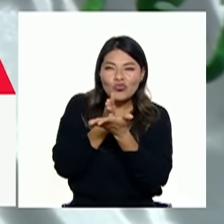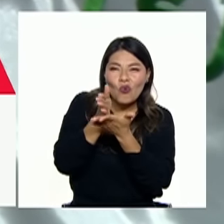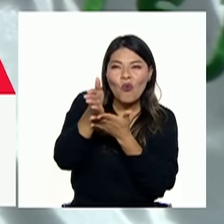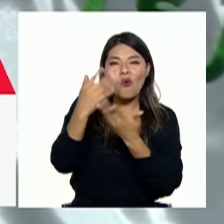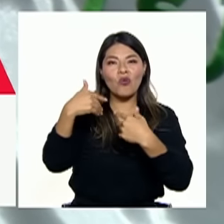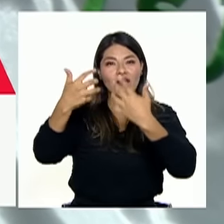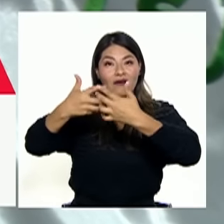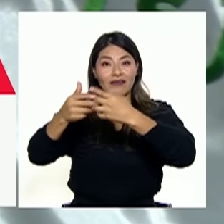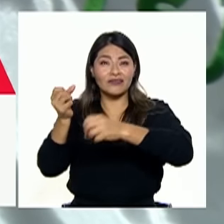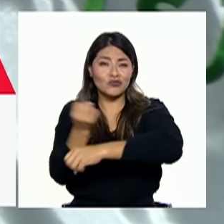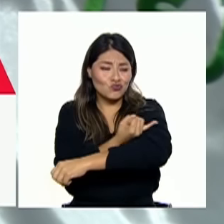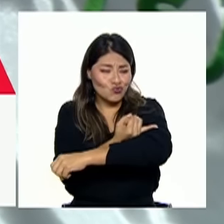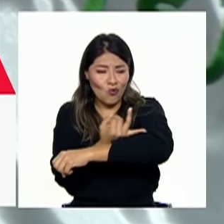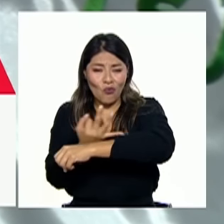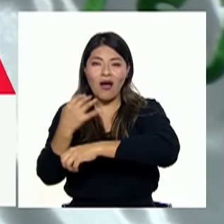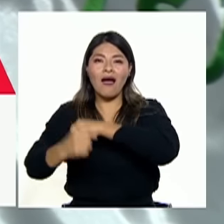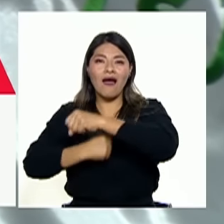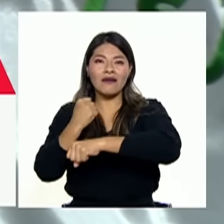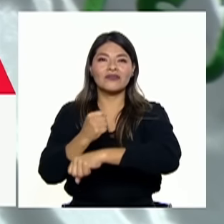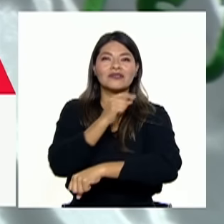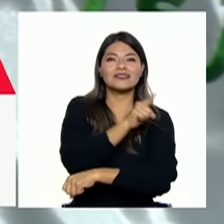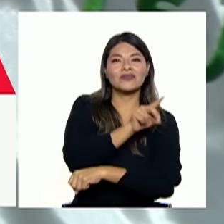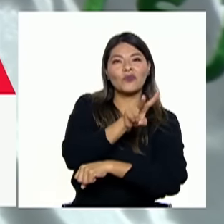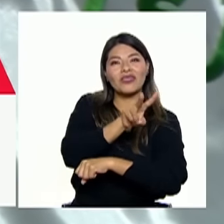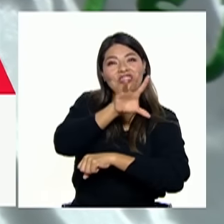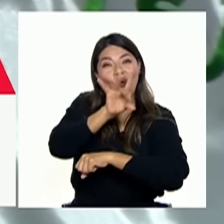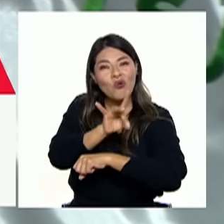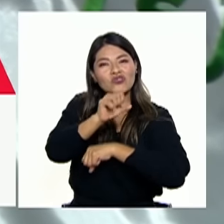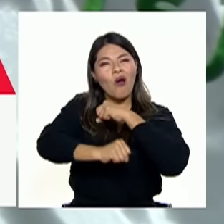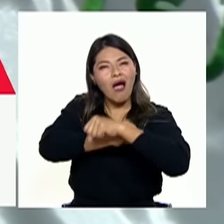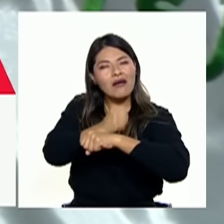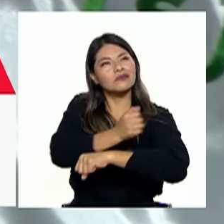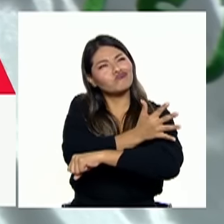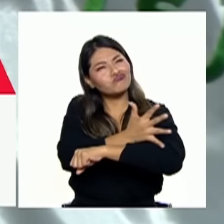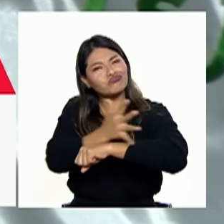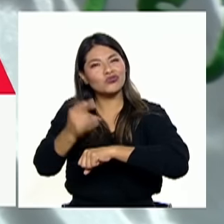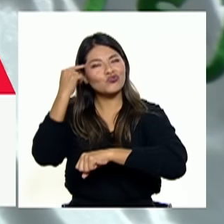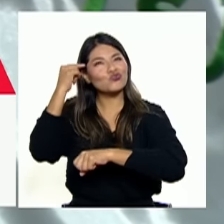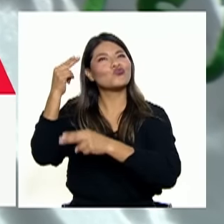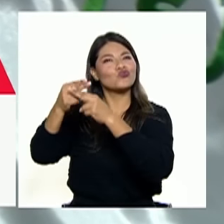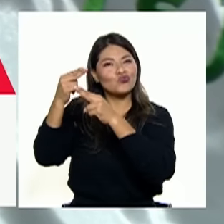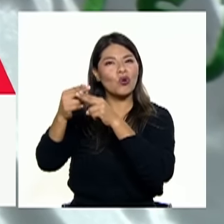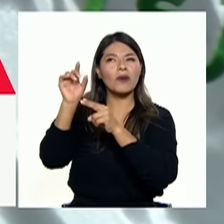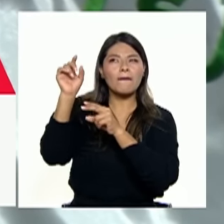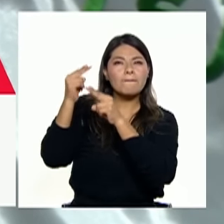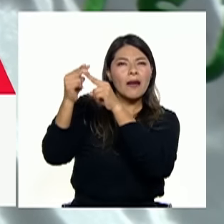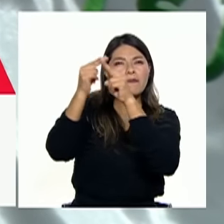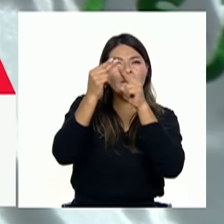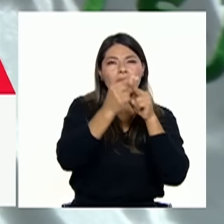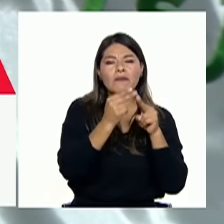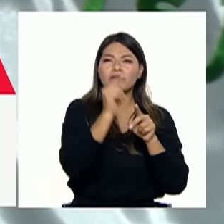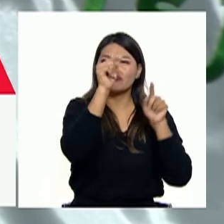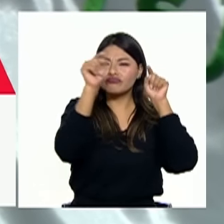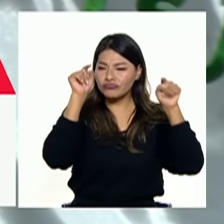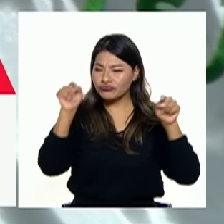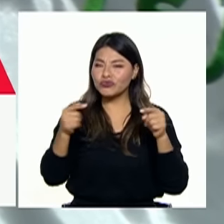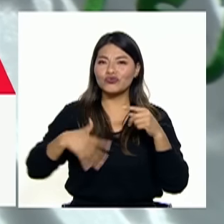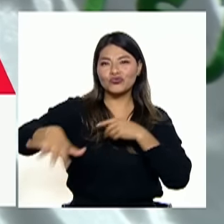de sus 128 años de vida. Sus nombres resuenan en la historia política y económica del Perú y hoy se